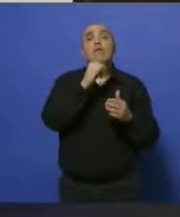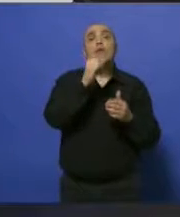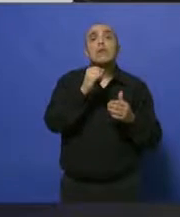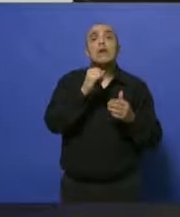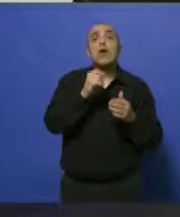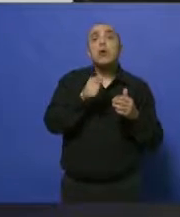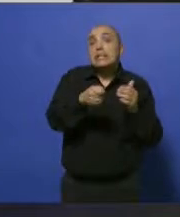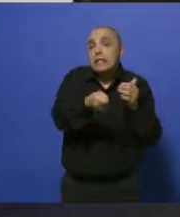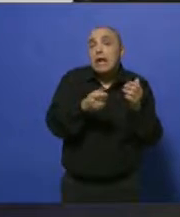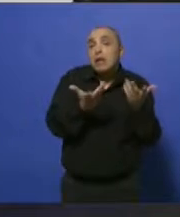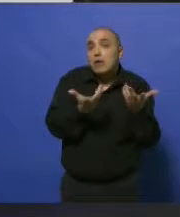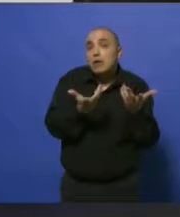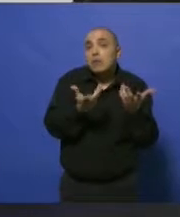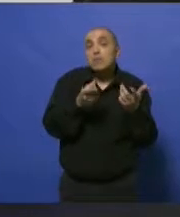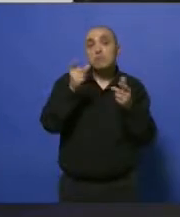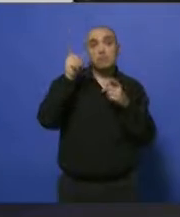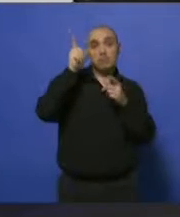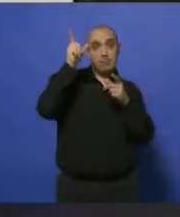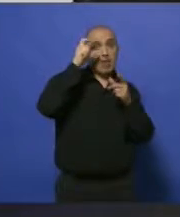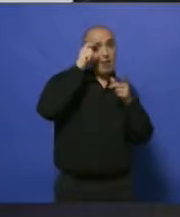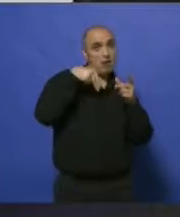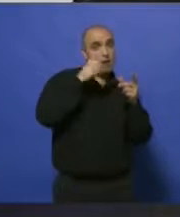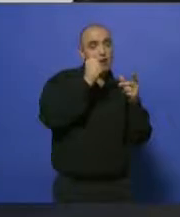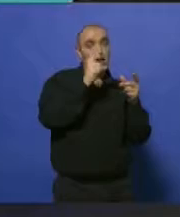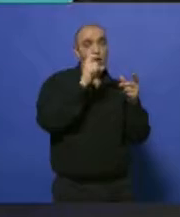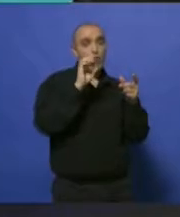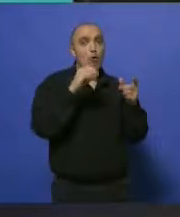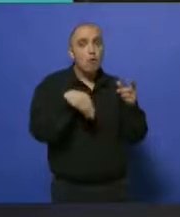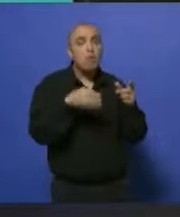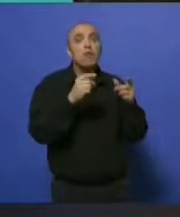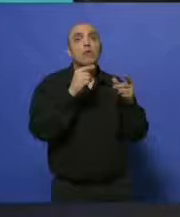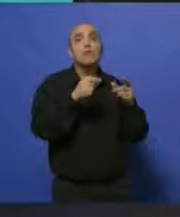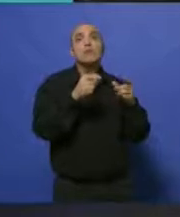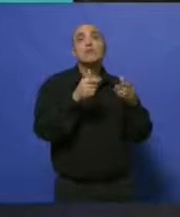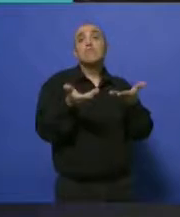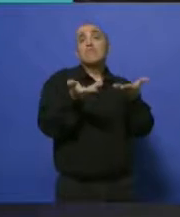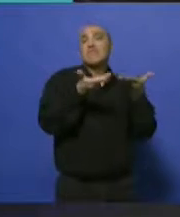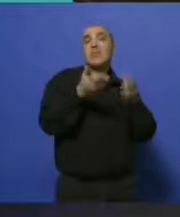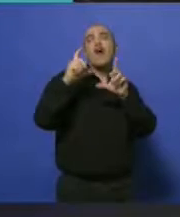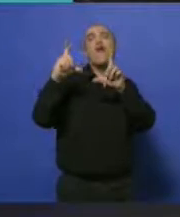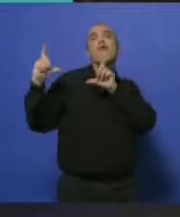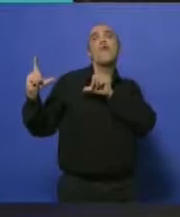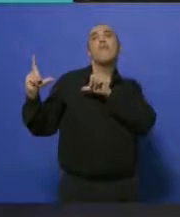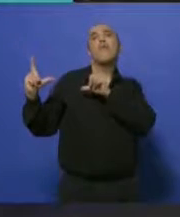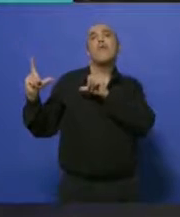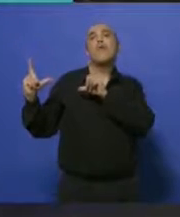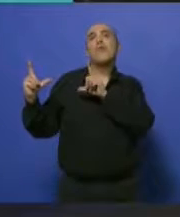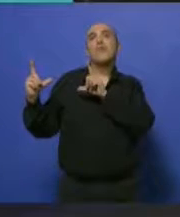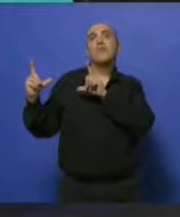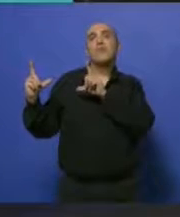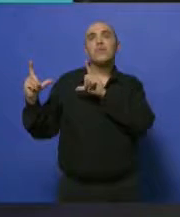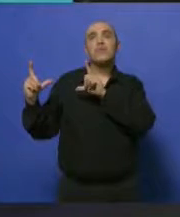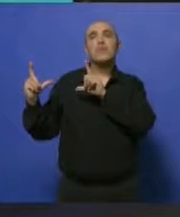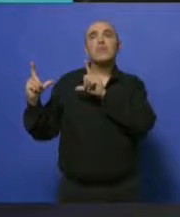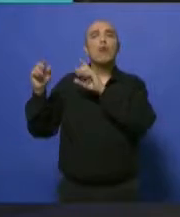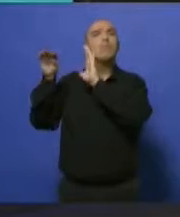han brindado desde el ENACOM algunos detalles más. Tenemos placa para seguir compartiendo datos de lo que viene siendo este registro a nivel nacional que, como